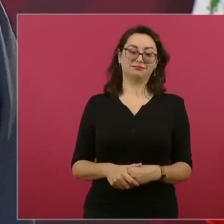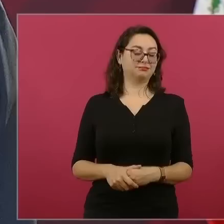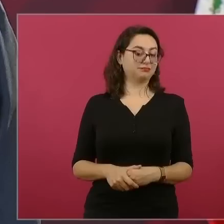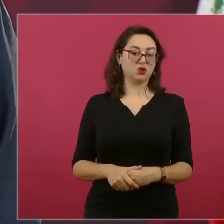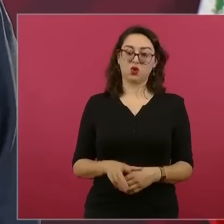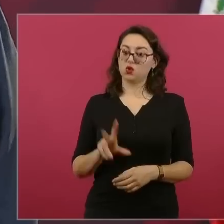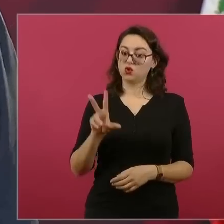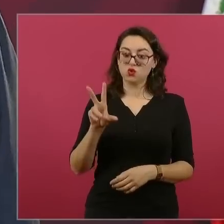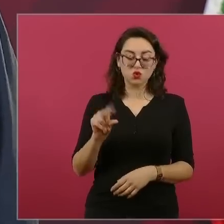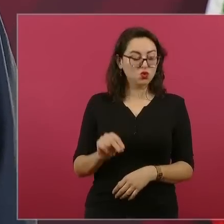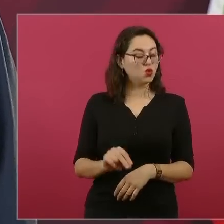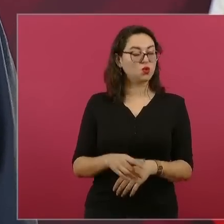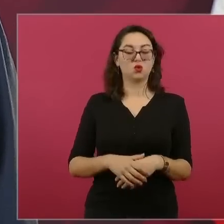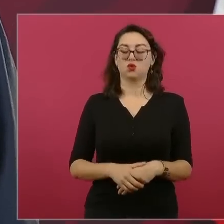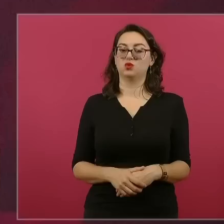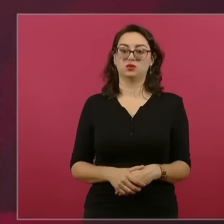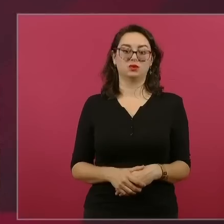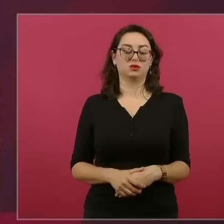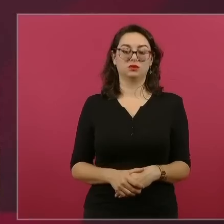que ya no haya